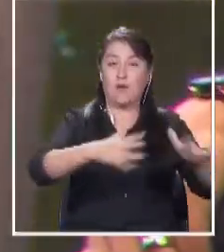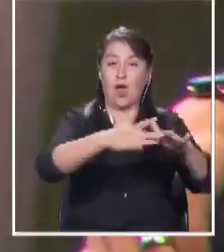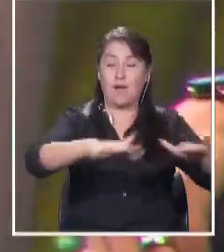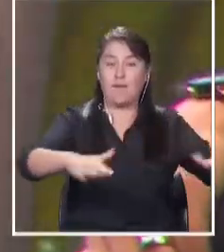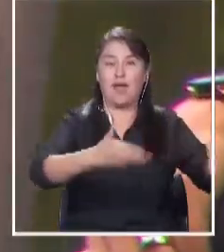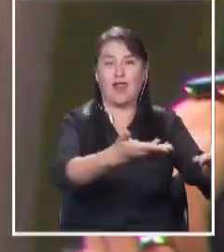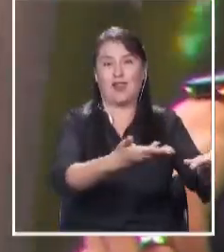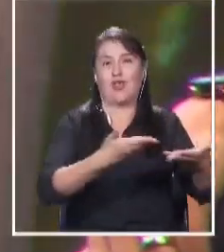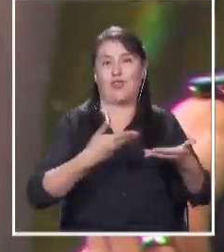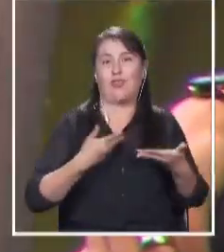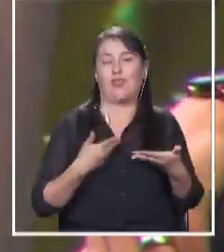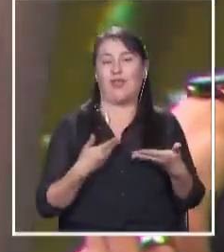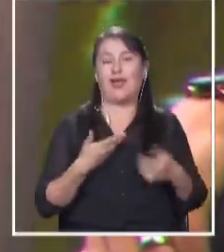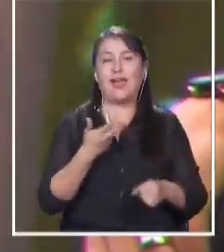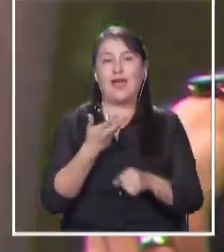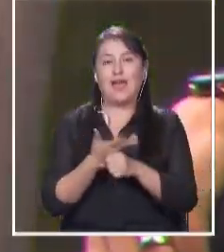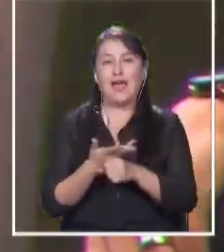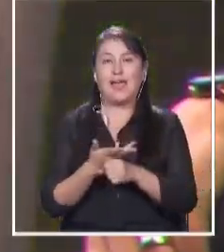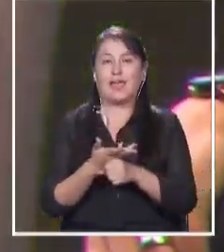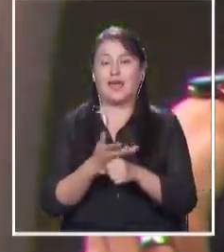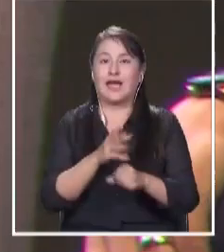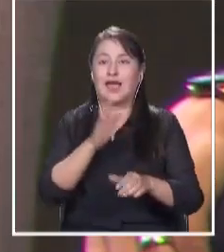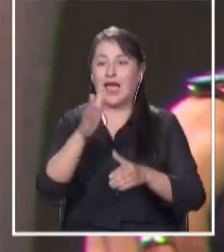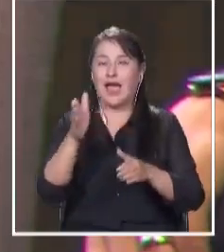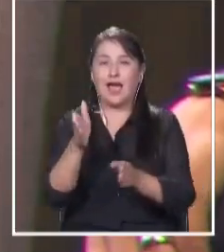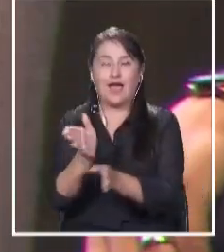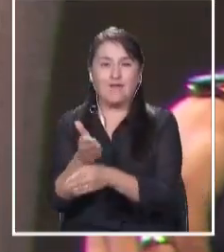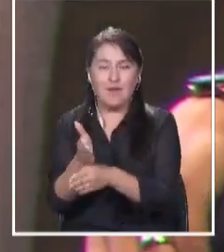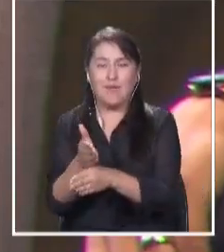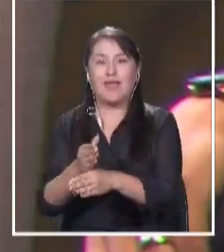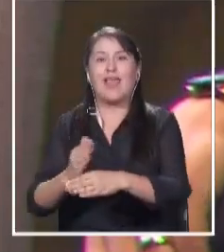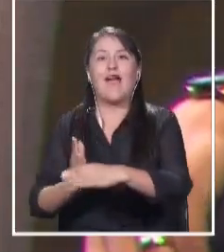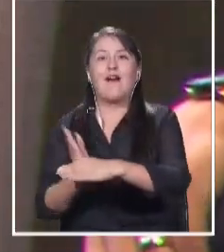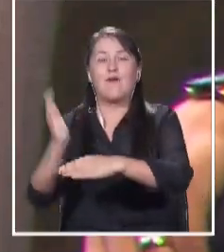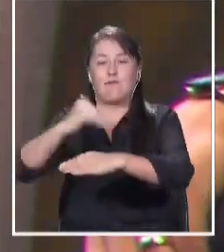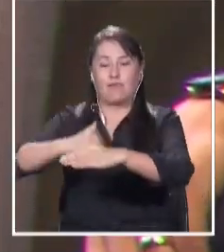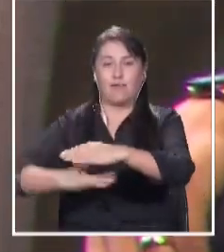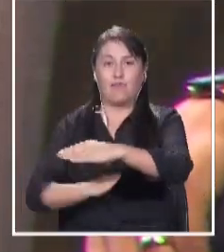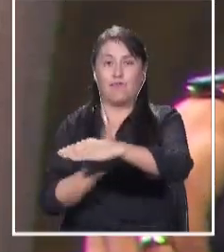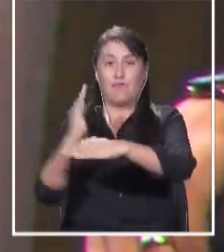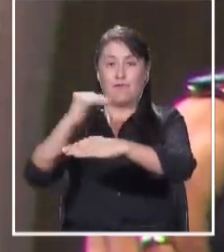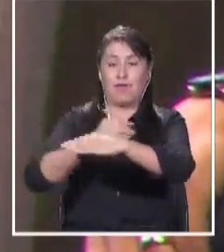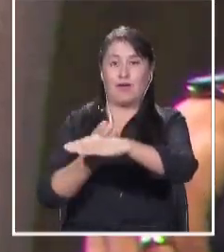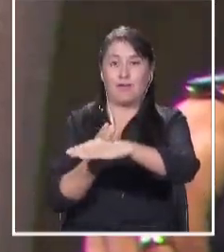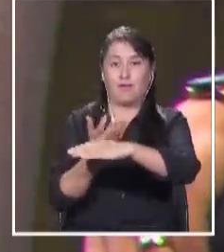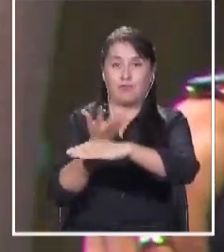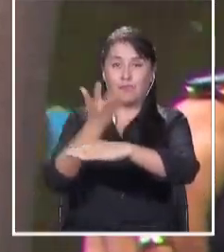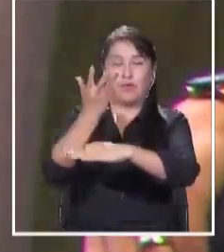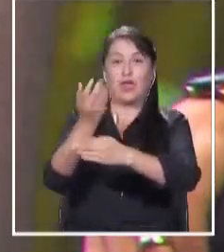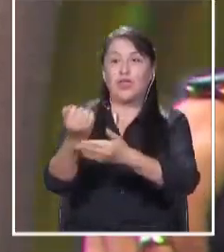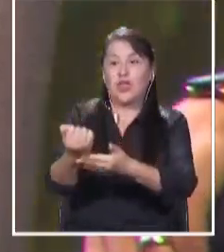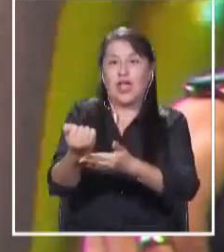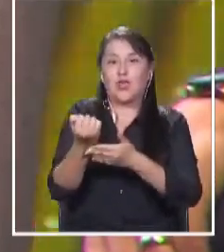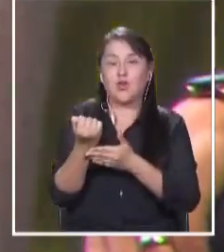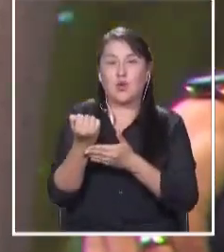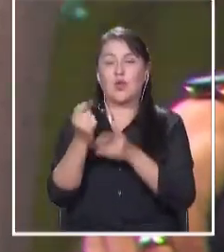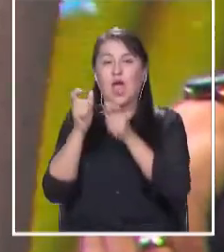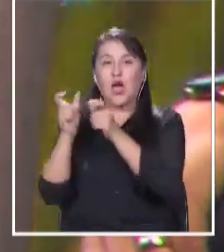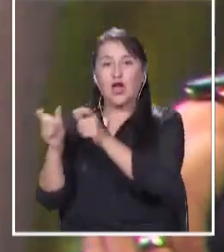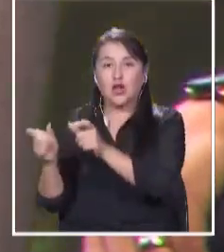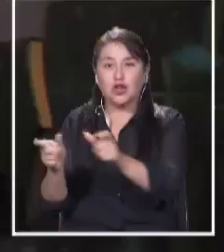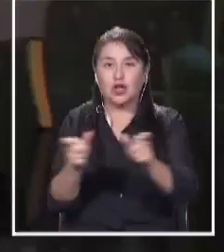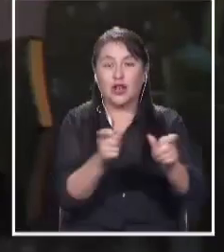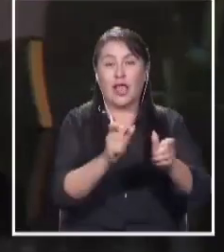particular, por ejemplo, hay especies emblemáticas como son las ballenas, que nos ayudan a controlar y que todo